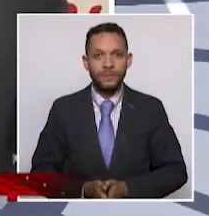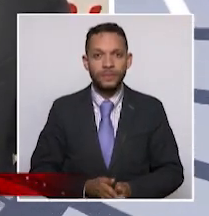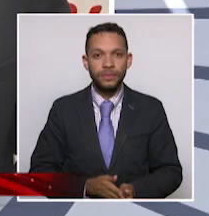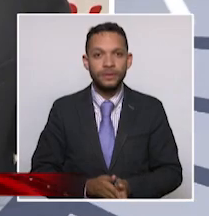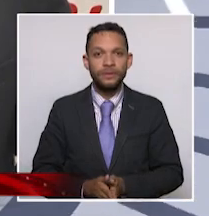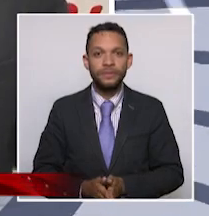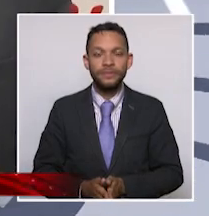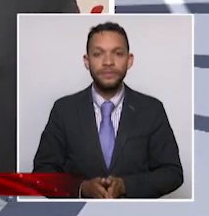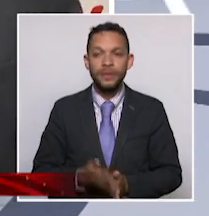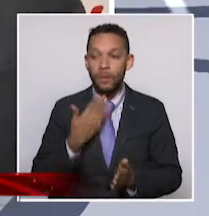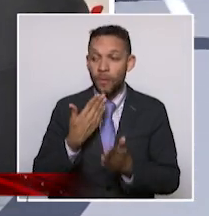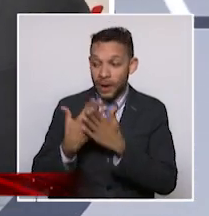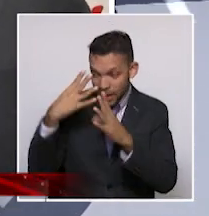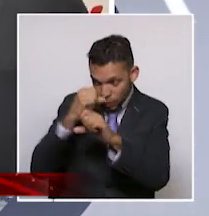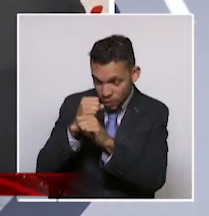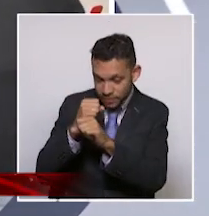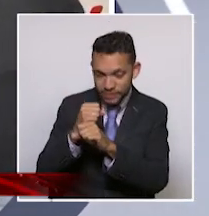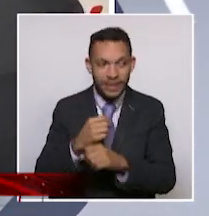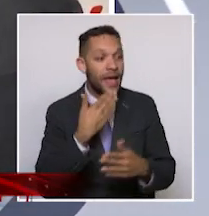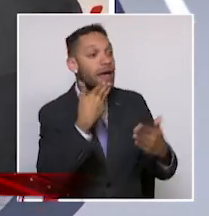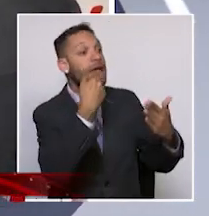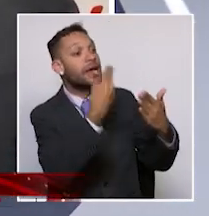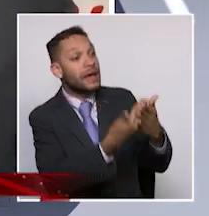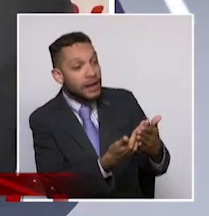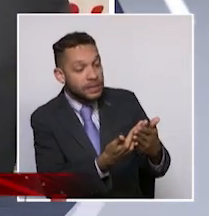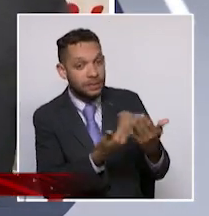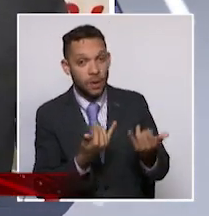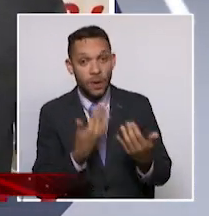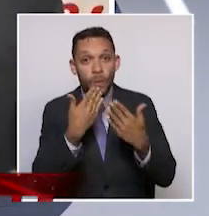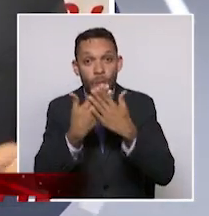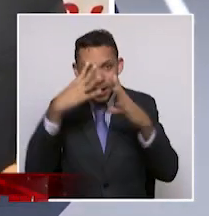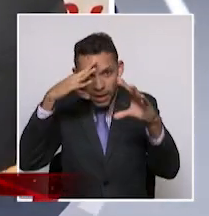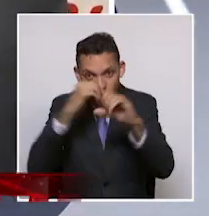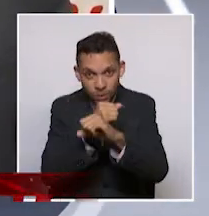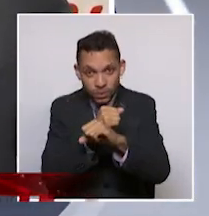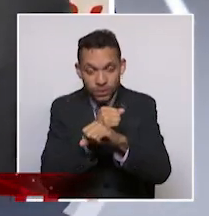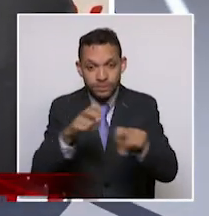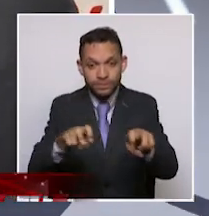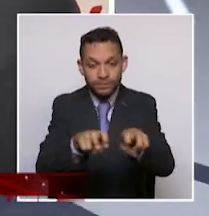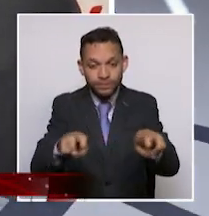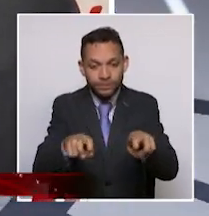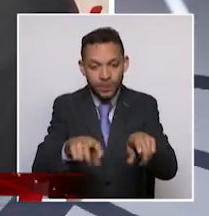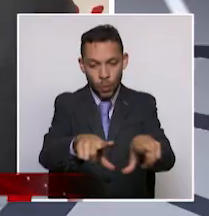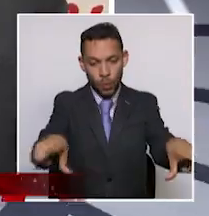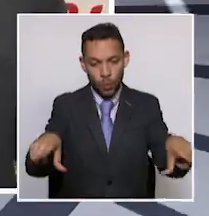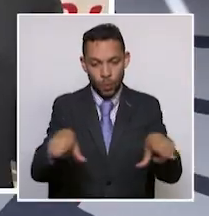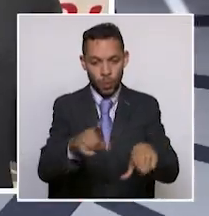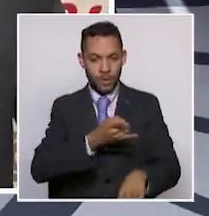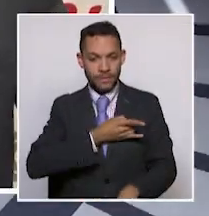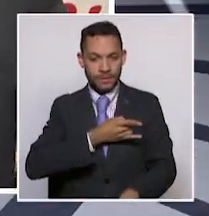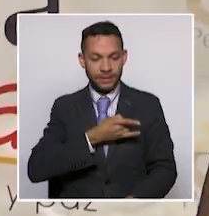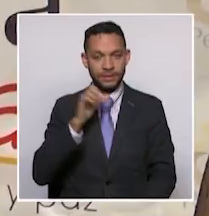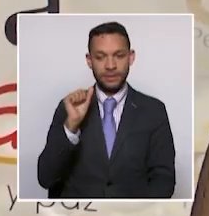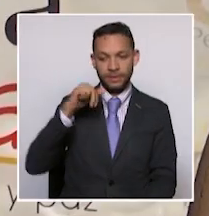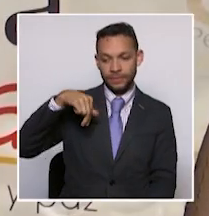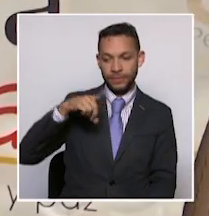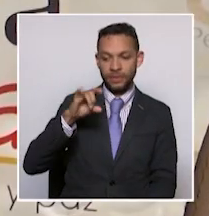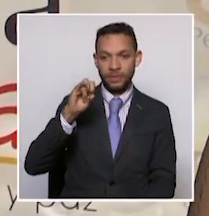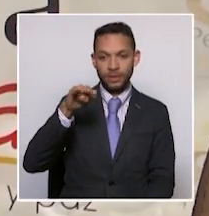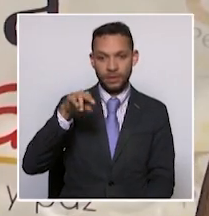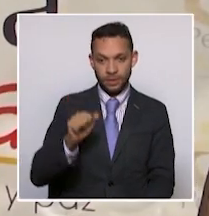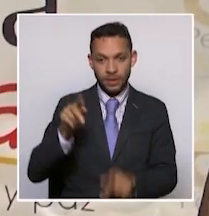Rafael, buenas noches. Gracias, Daniela. Buenas noches. En este momento estamos desde la Fundación Universitaria del Área Andina de Pereira, donde hasta ahora la personería